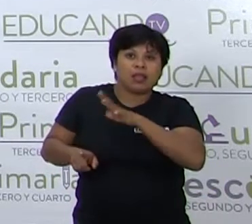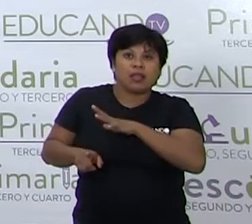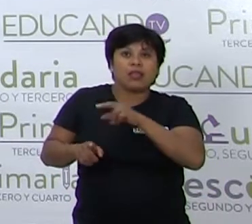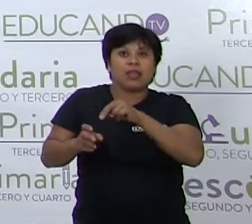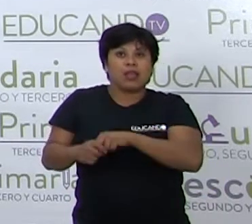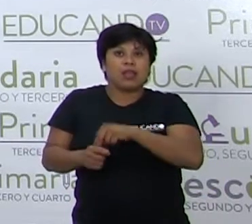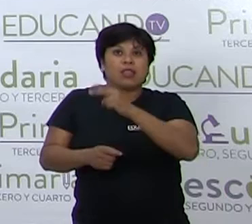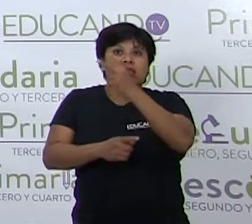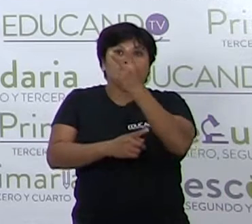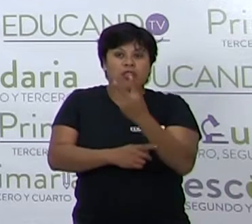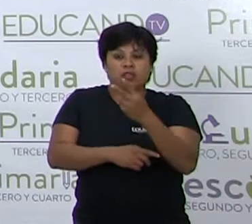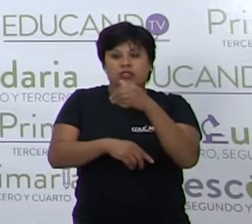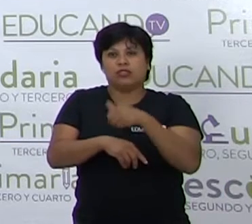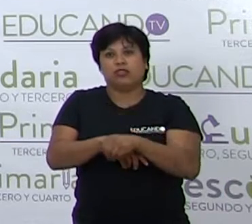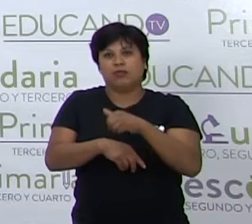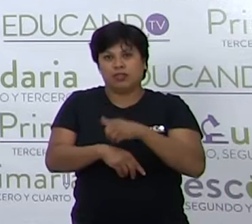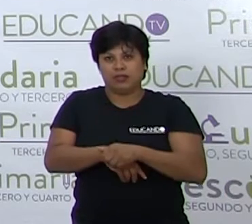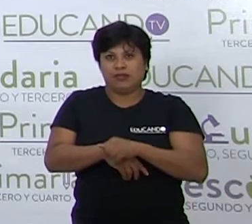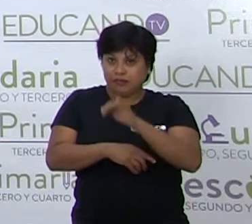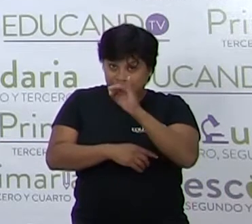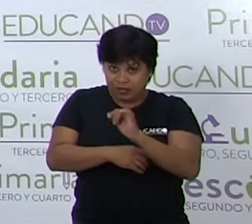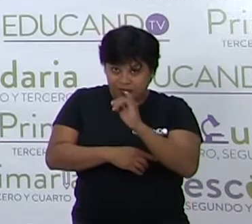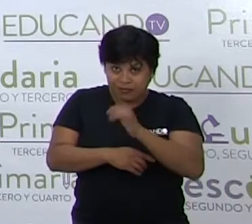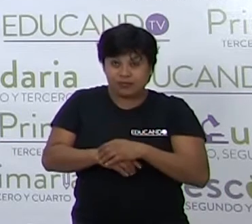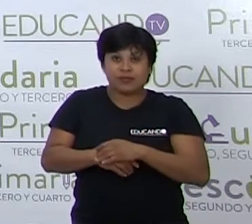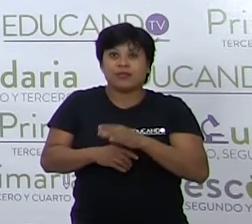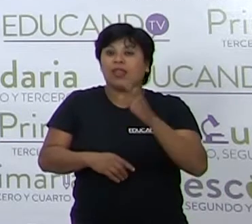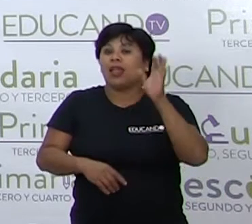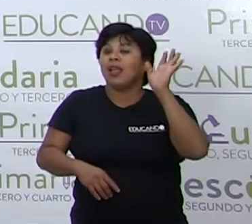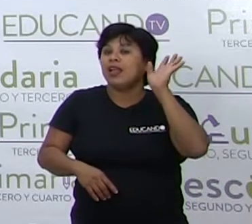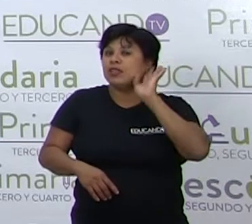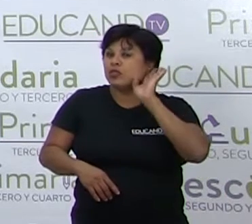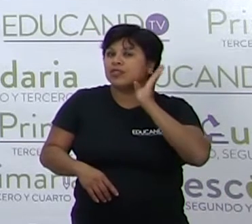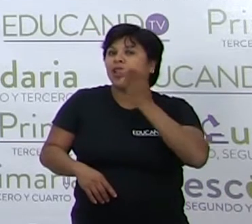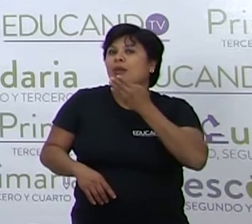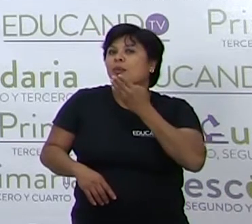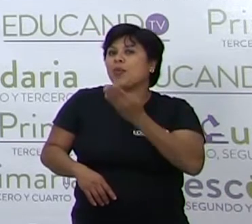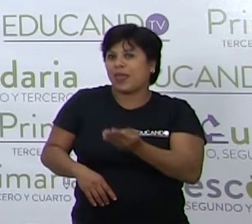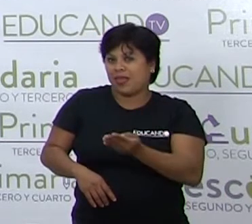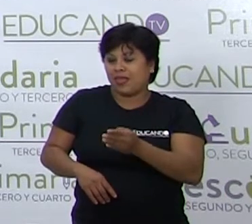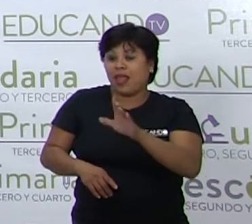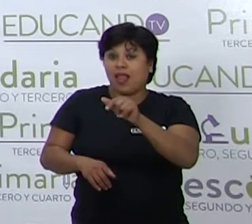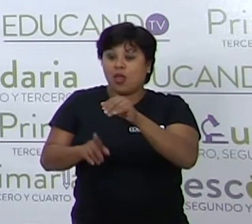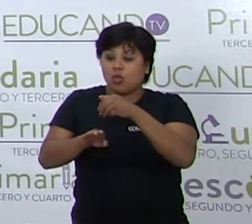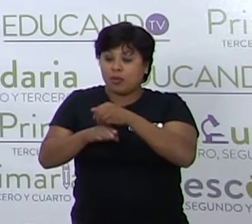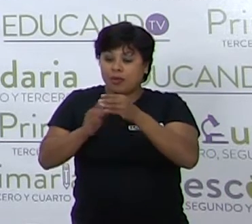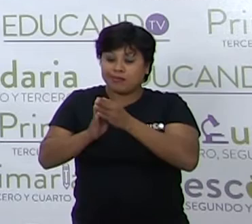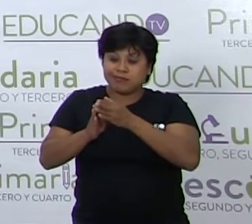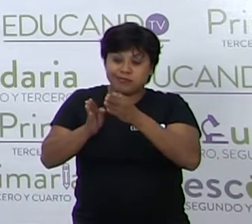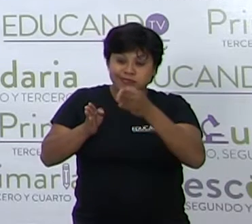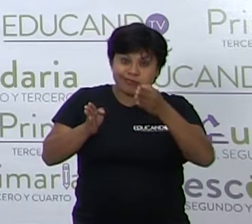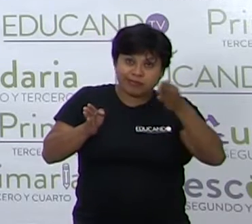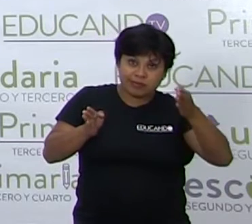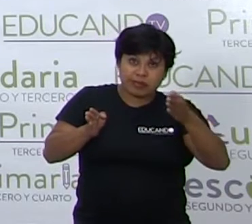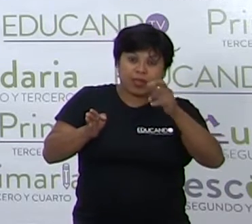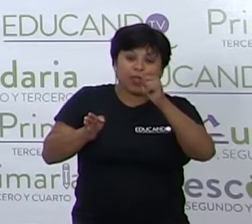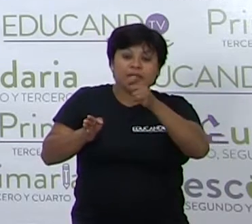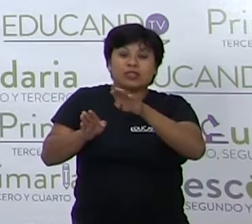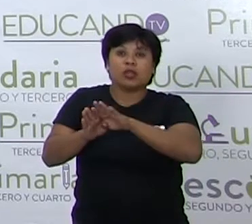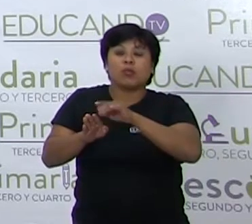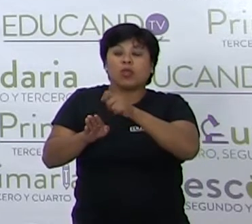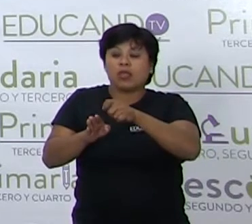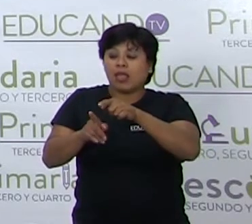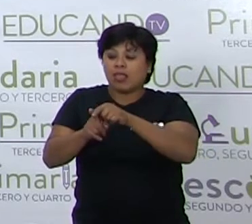dos números. ¿Sí? Escúchalo bien. La escala en una recta numérica la determina